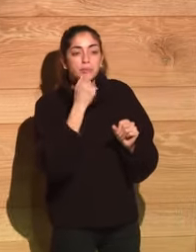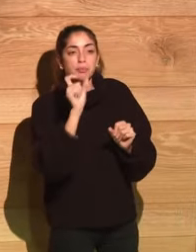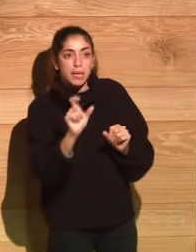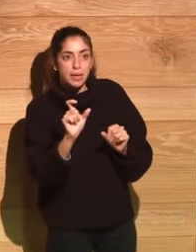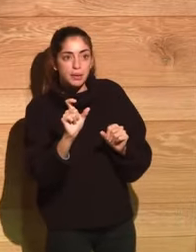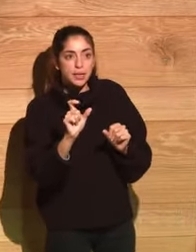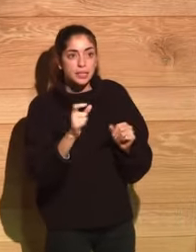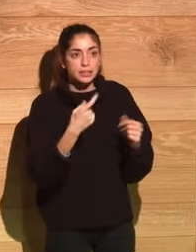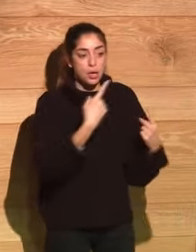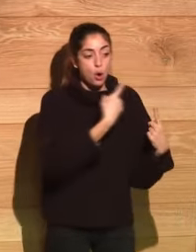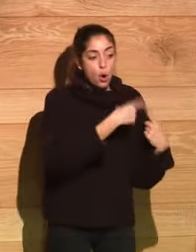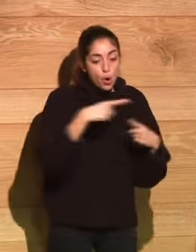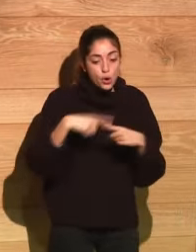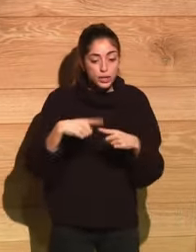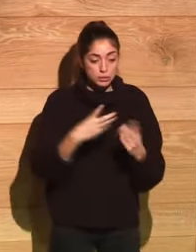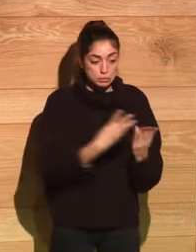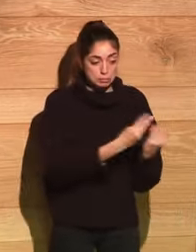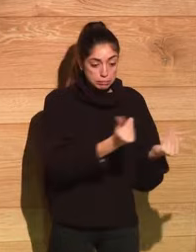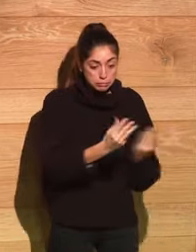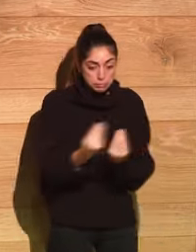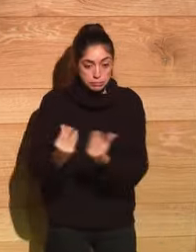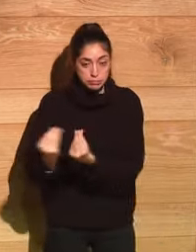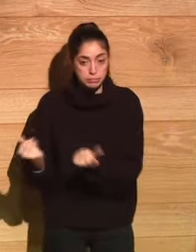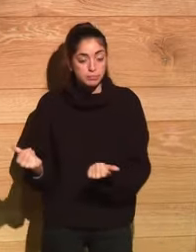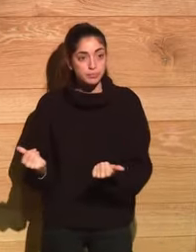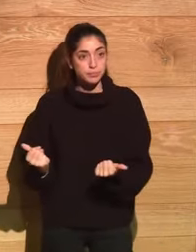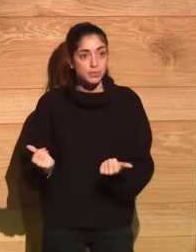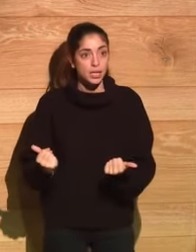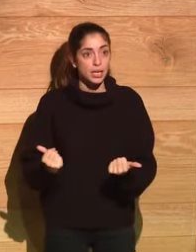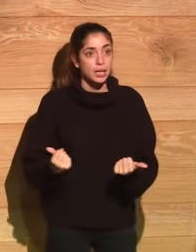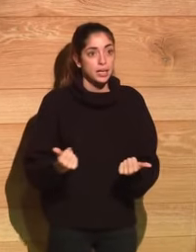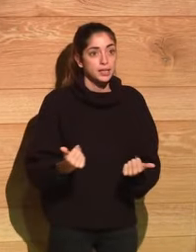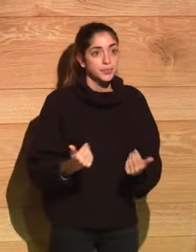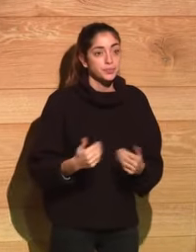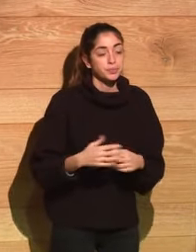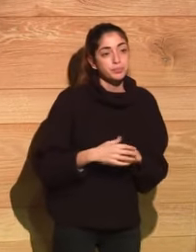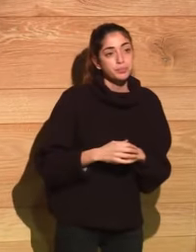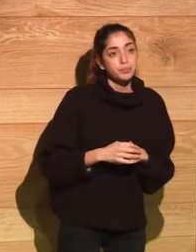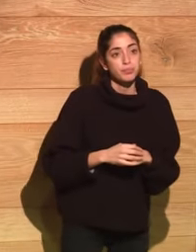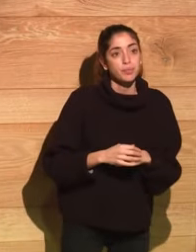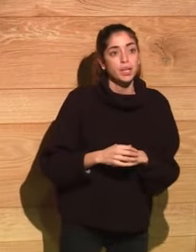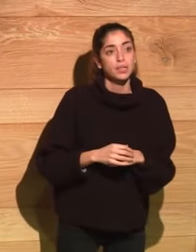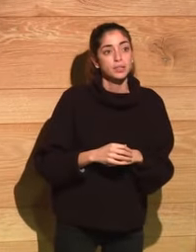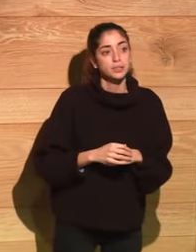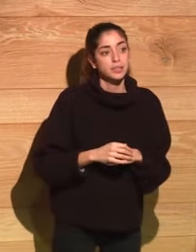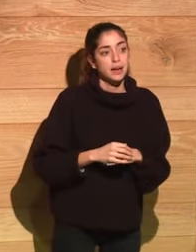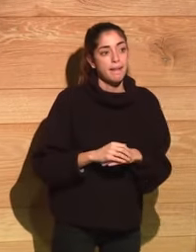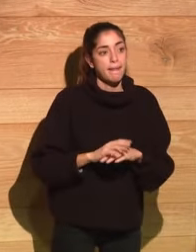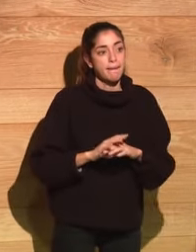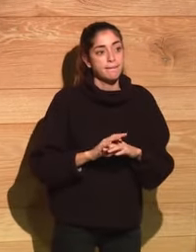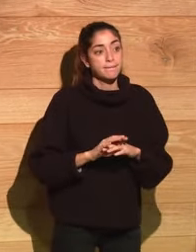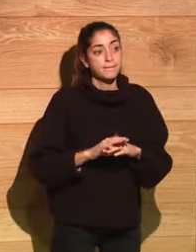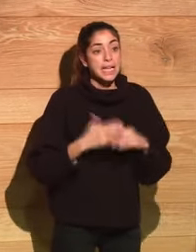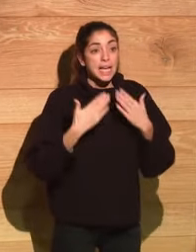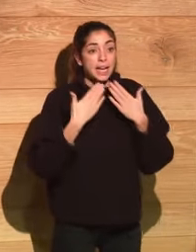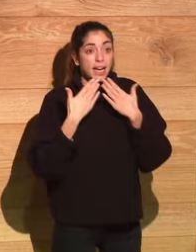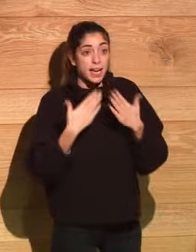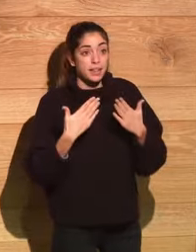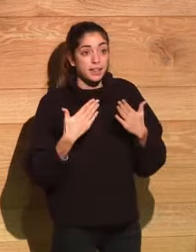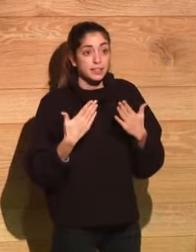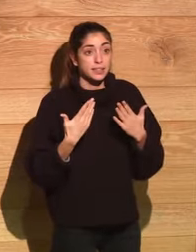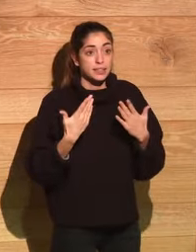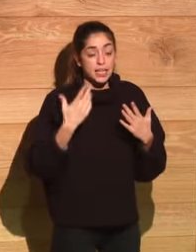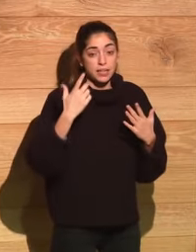los objetos, que acaban por quitarlos, ¿no?, de la circulación a fuerza, digamos, de ese exceso